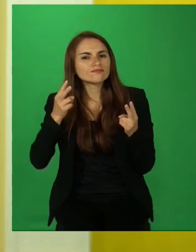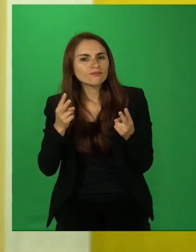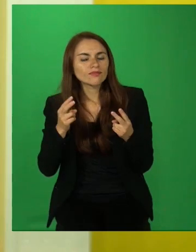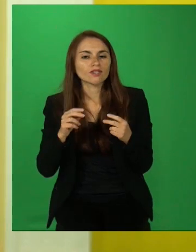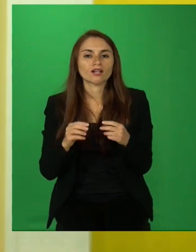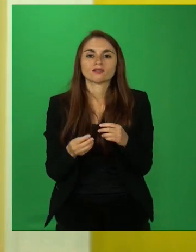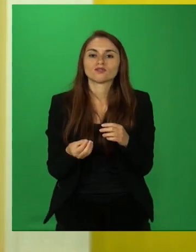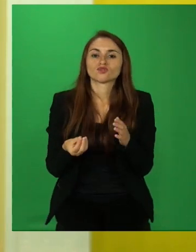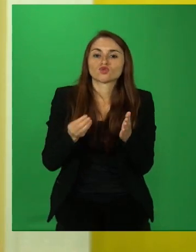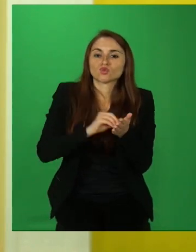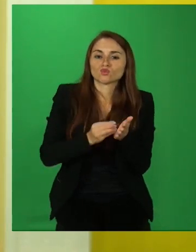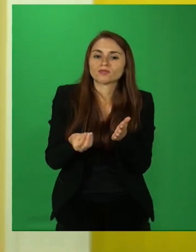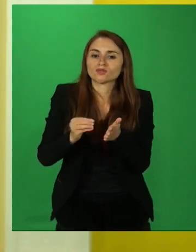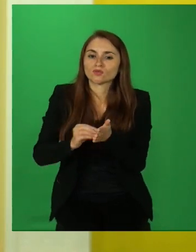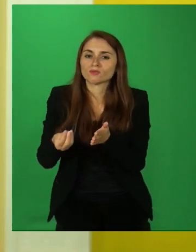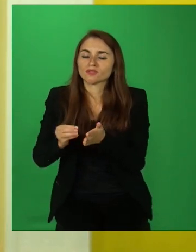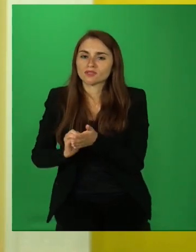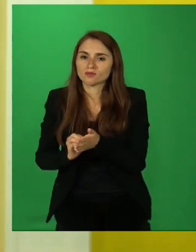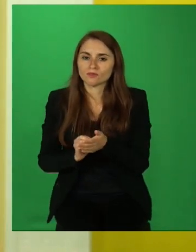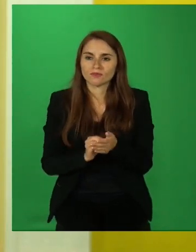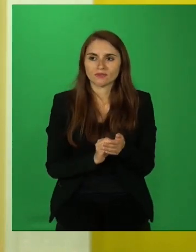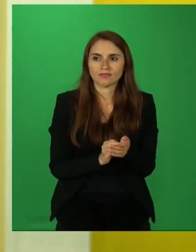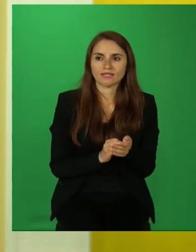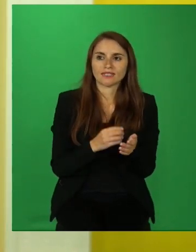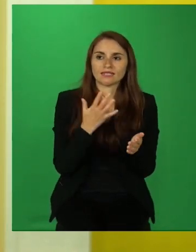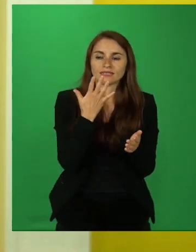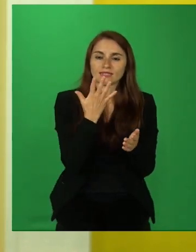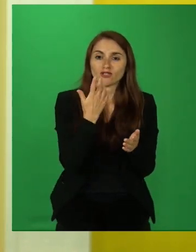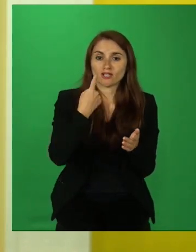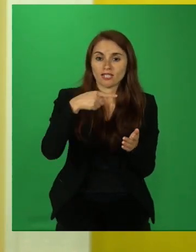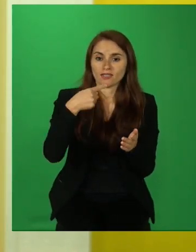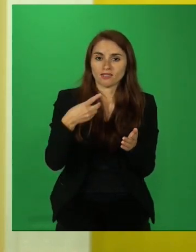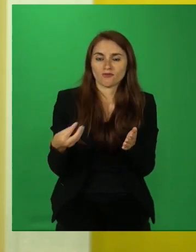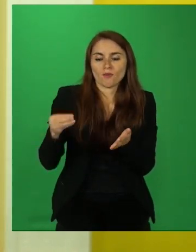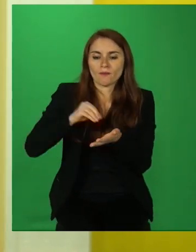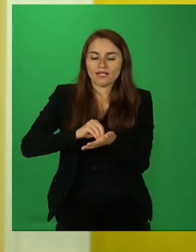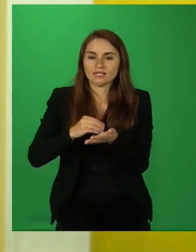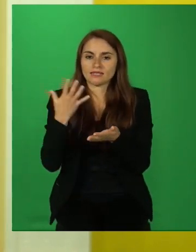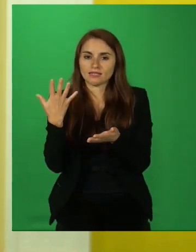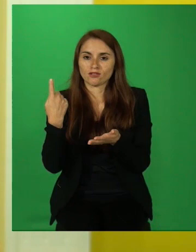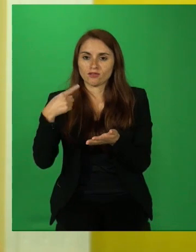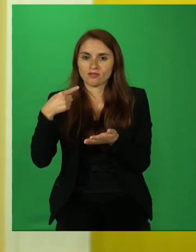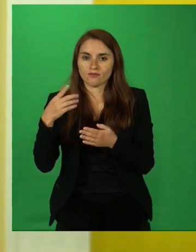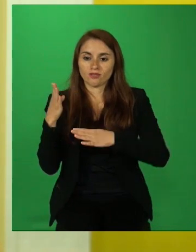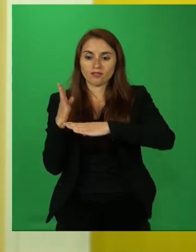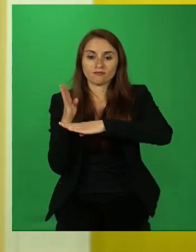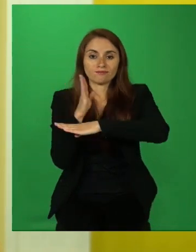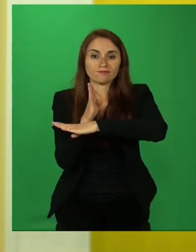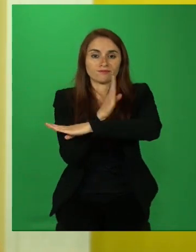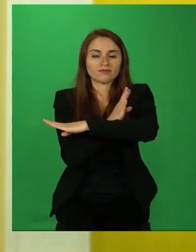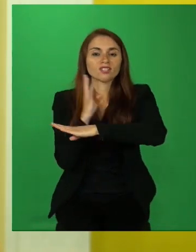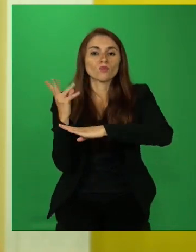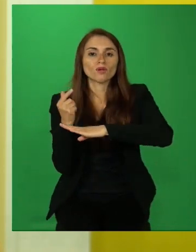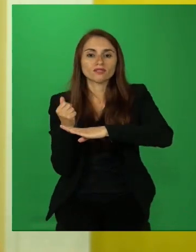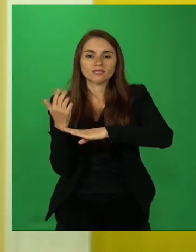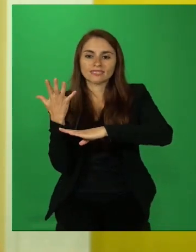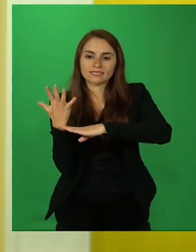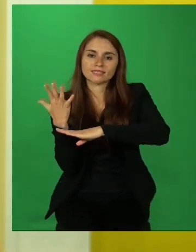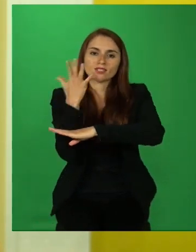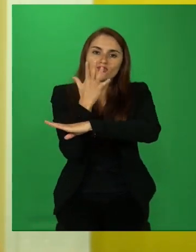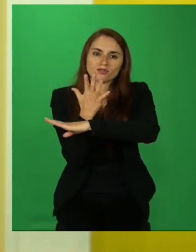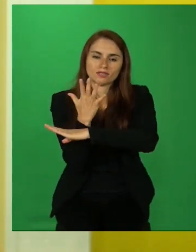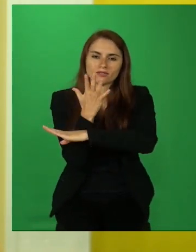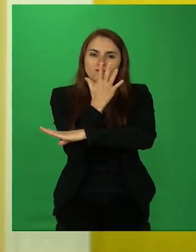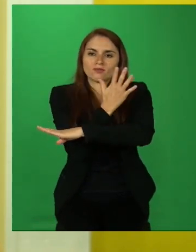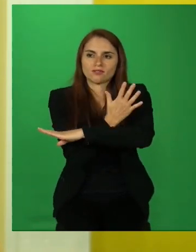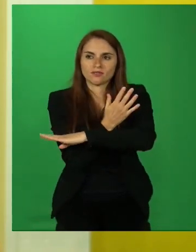a sumar dos veces del 5 negativo y en la recta numérica de cuánto en cuanto vamos a ir bien de cinco en cinco